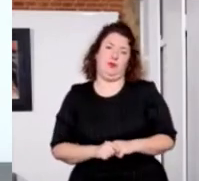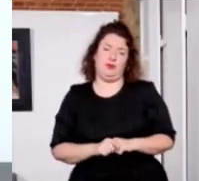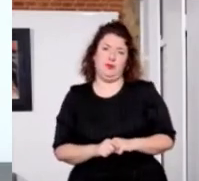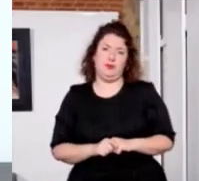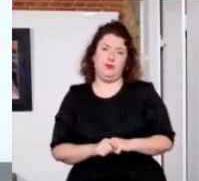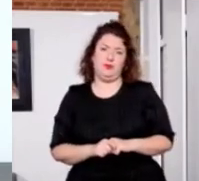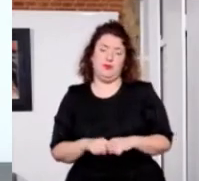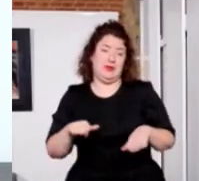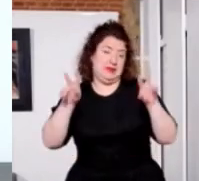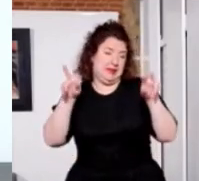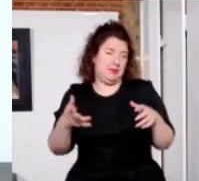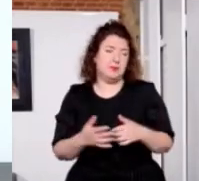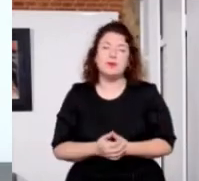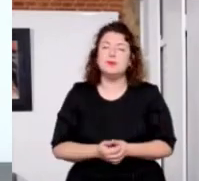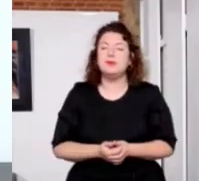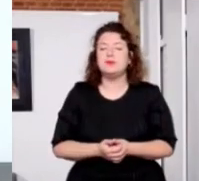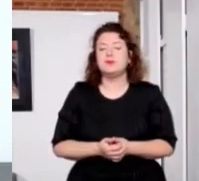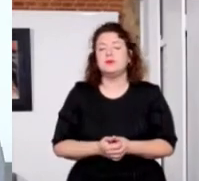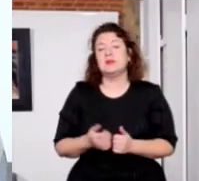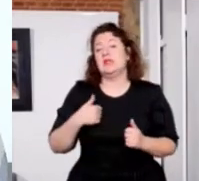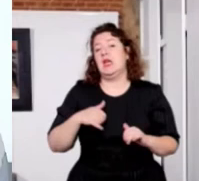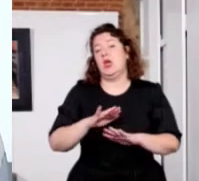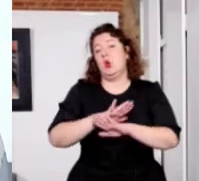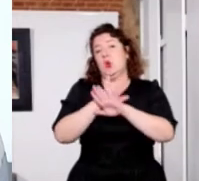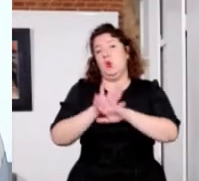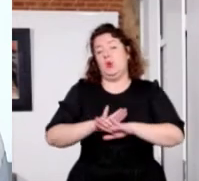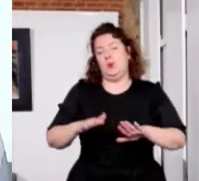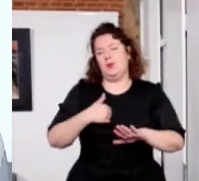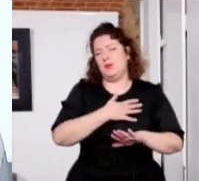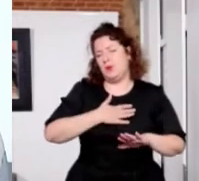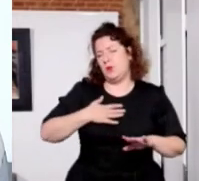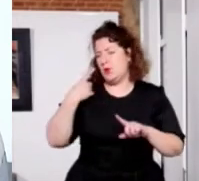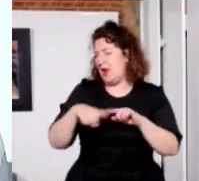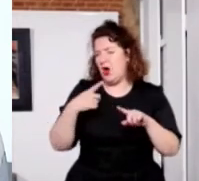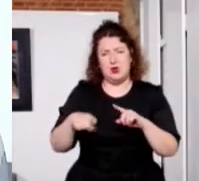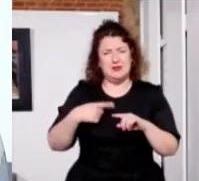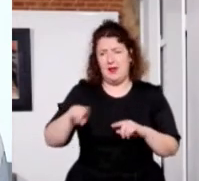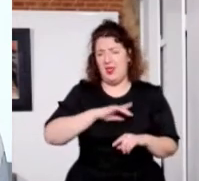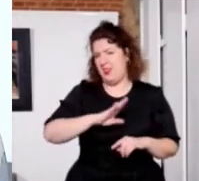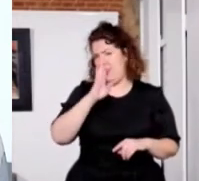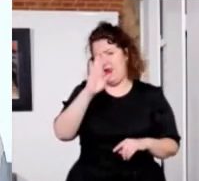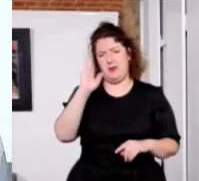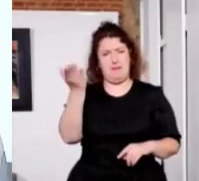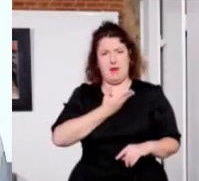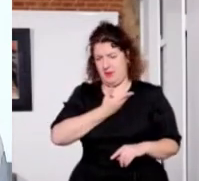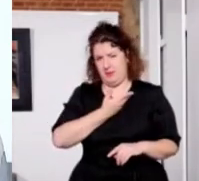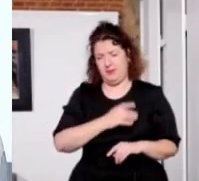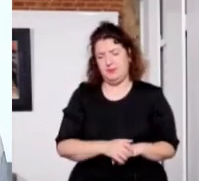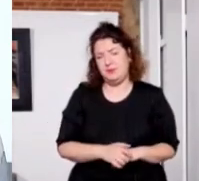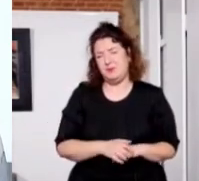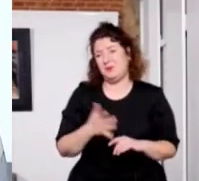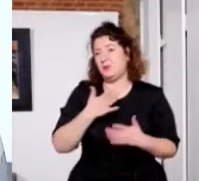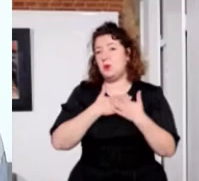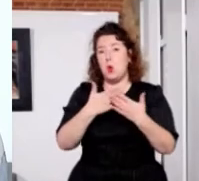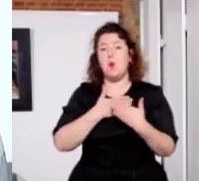Por último, me gustaría centrarme en algo que nos atañe muy directamente al ámbito del voluntariado en